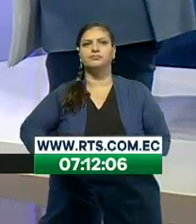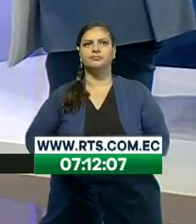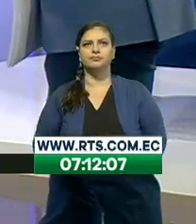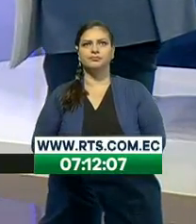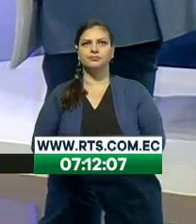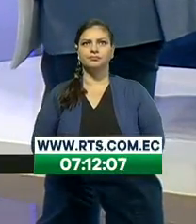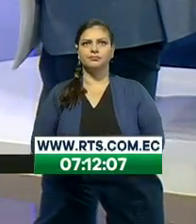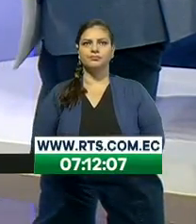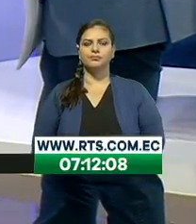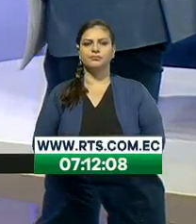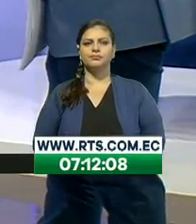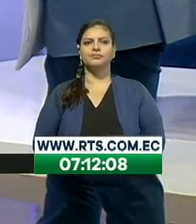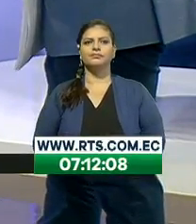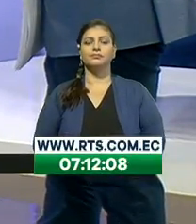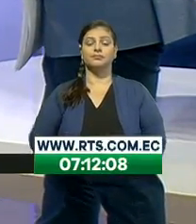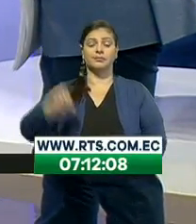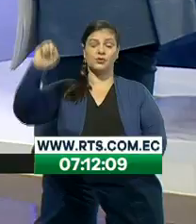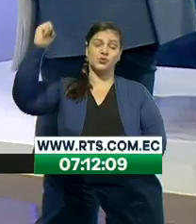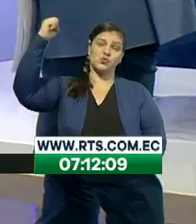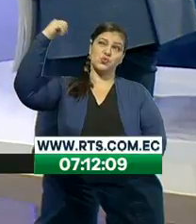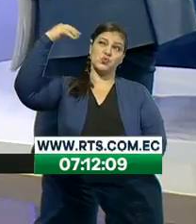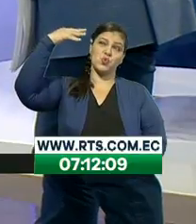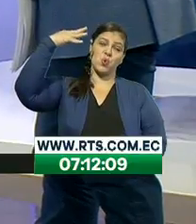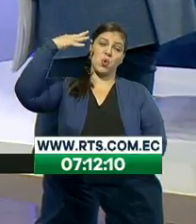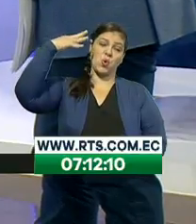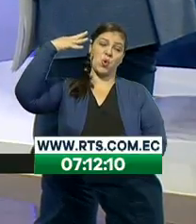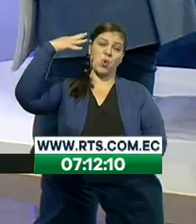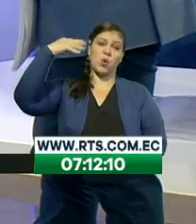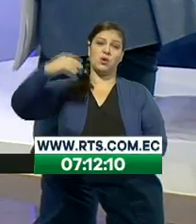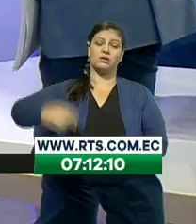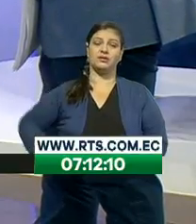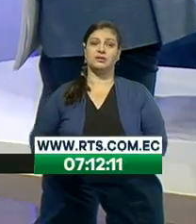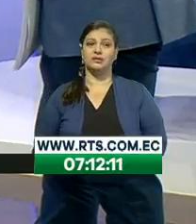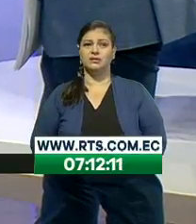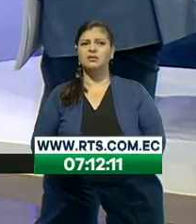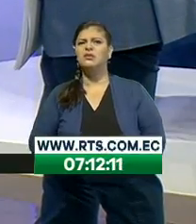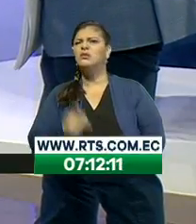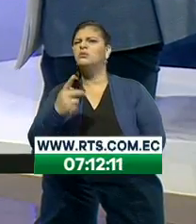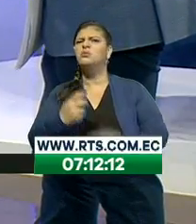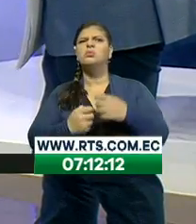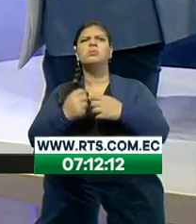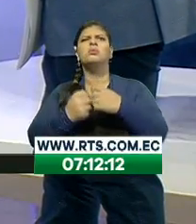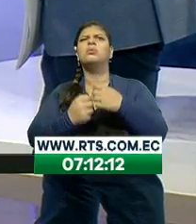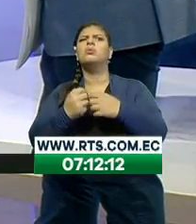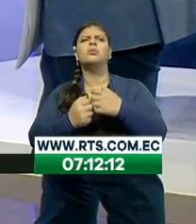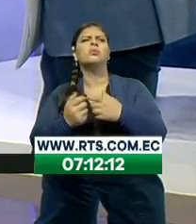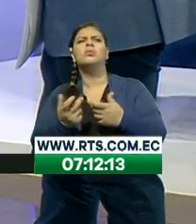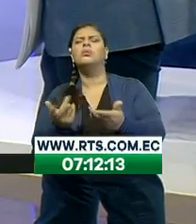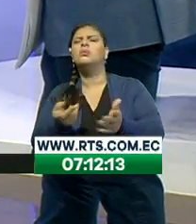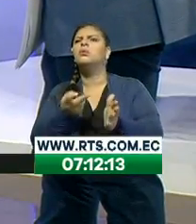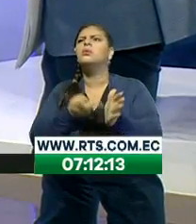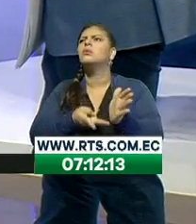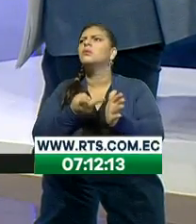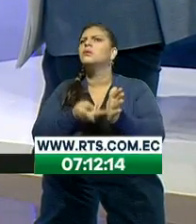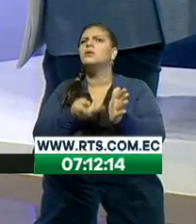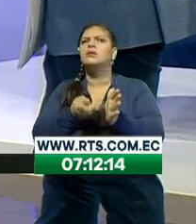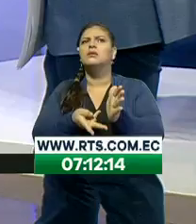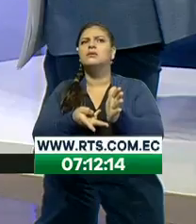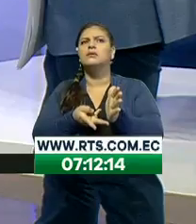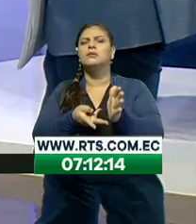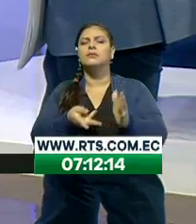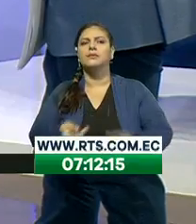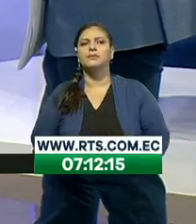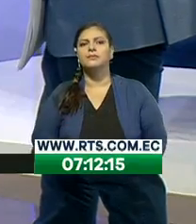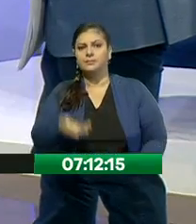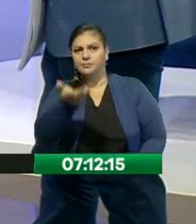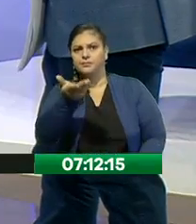lo vemos al hombre con un sol, un solazo, y me parece que hay algún problema, algún accidente que está en este momento aconteciendo. Jorge, voy contigo